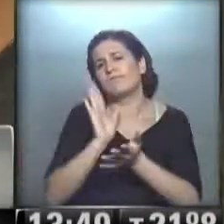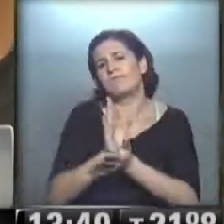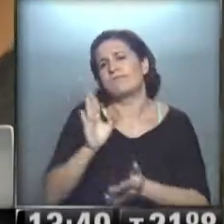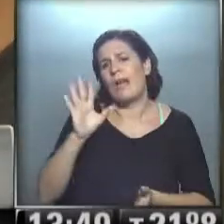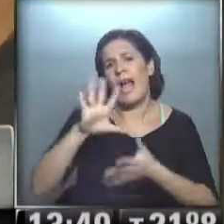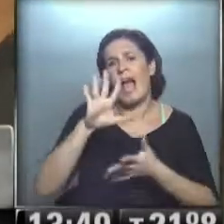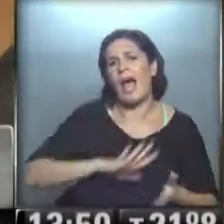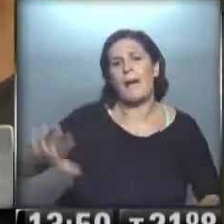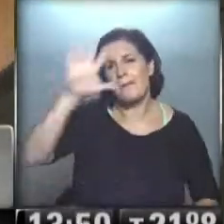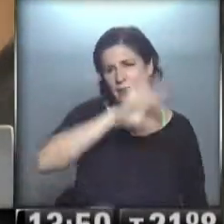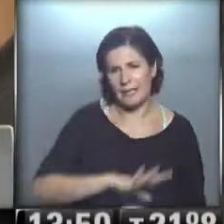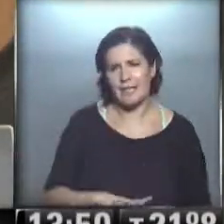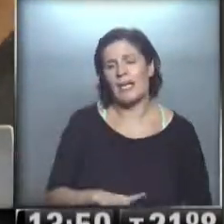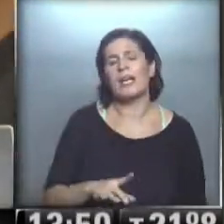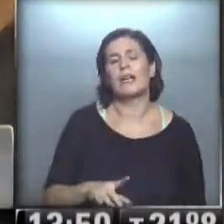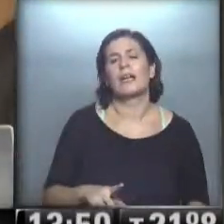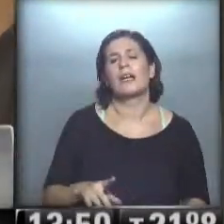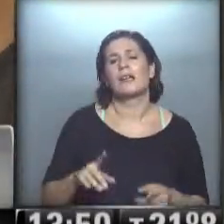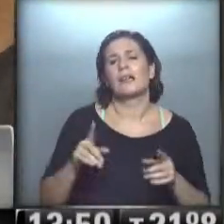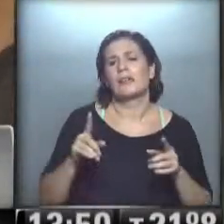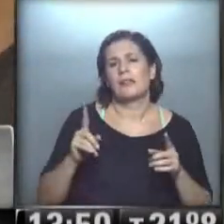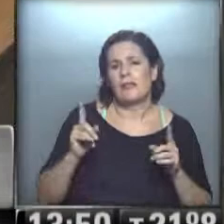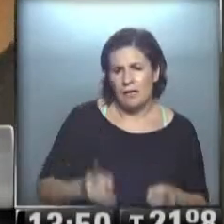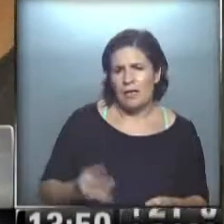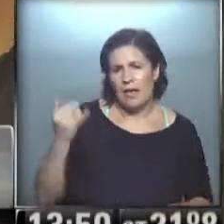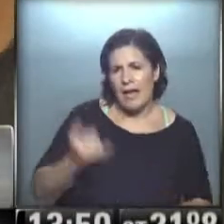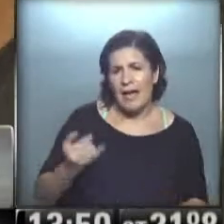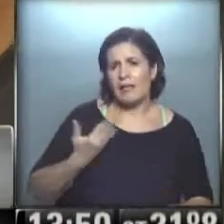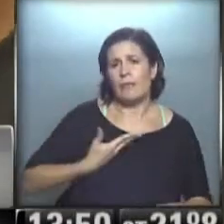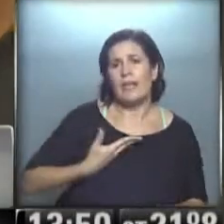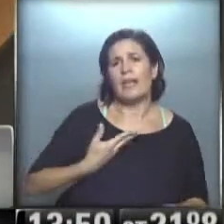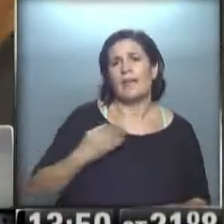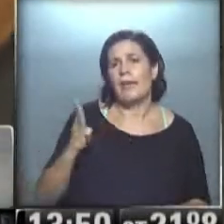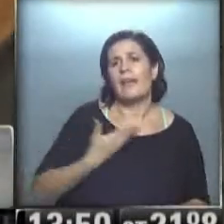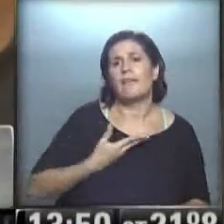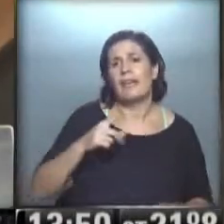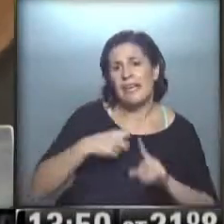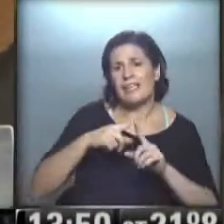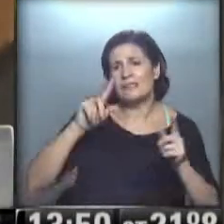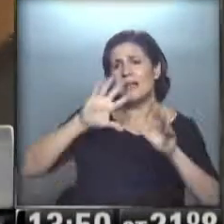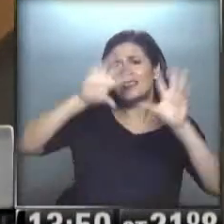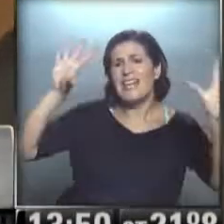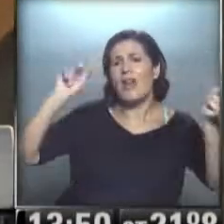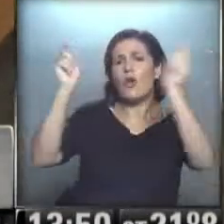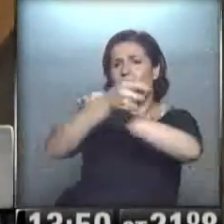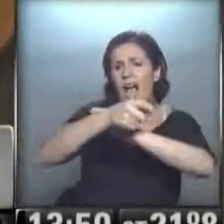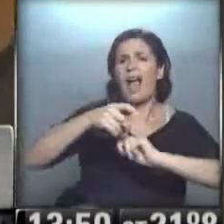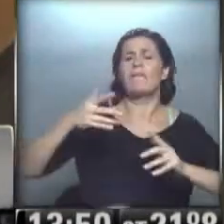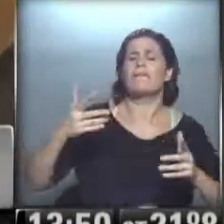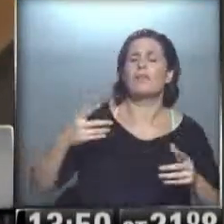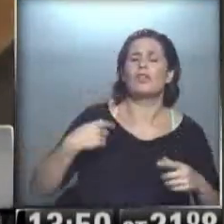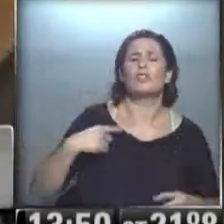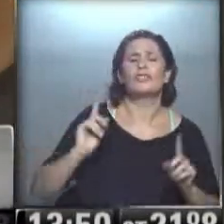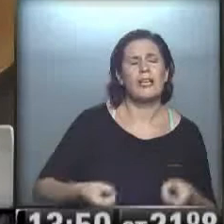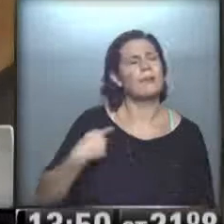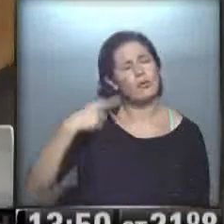la tradicional, sino compuesta con VFX reemplazando los cielos, pero me parecía sobre todo que